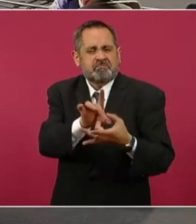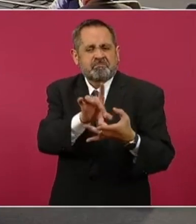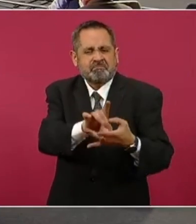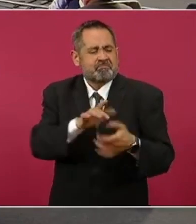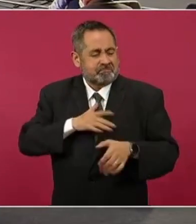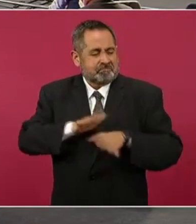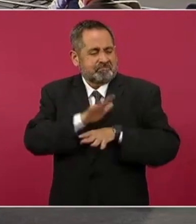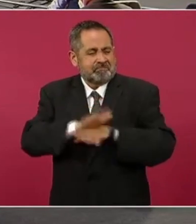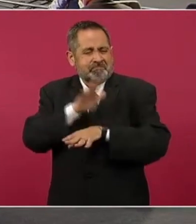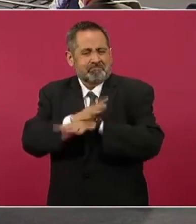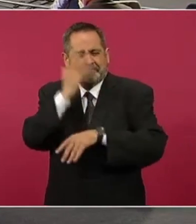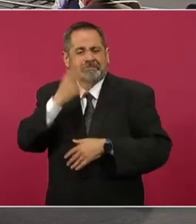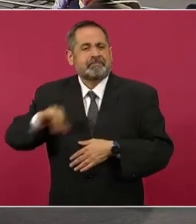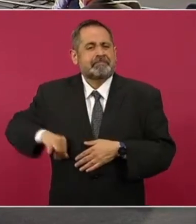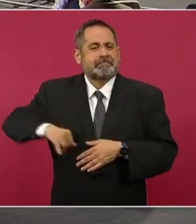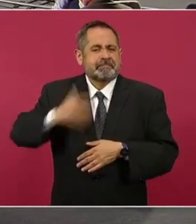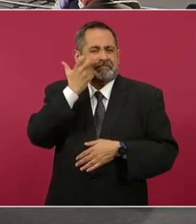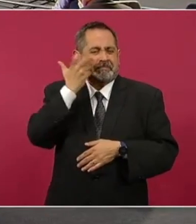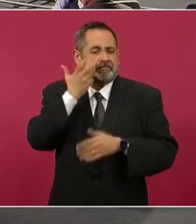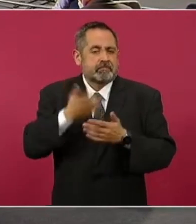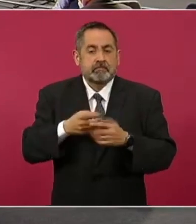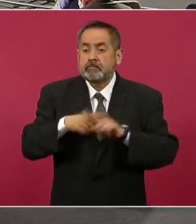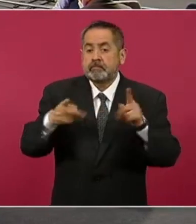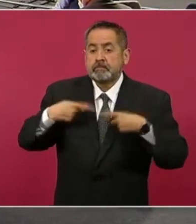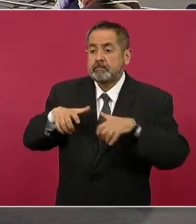Así, por interés. En los pobres no.